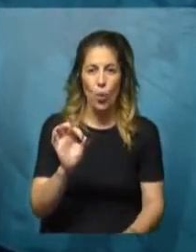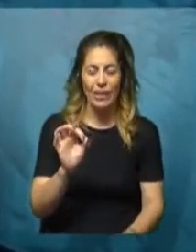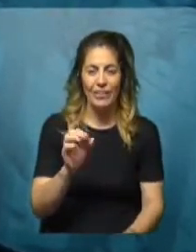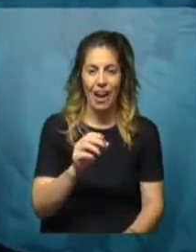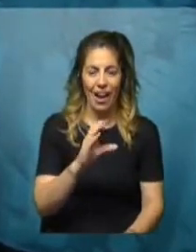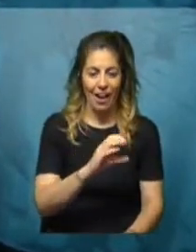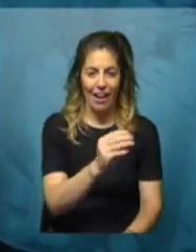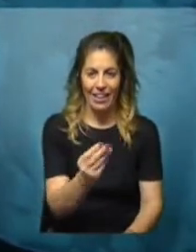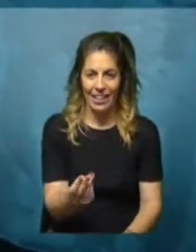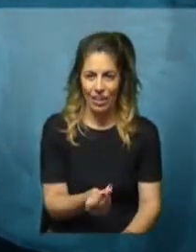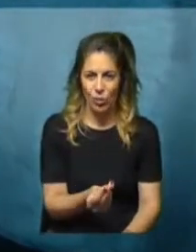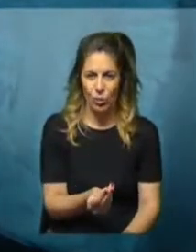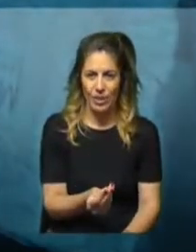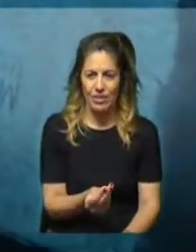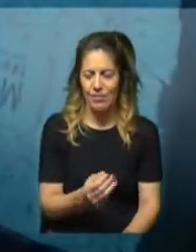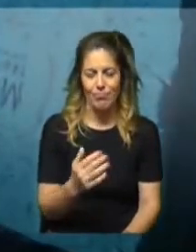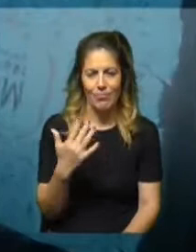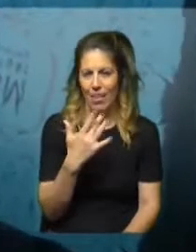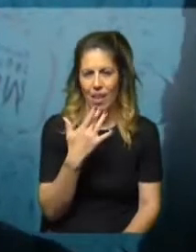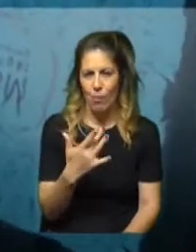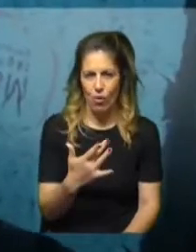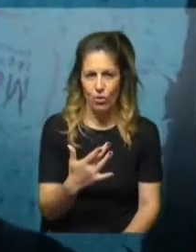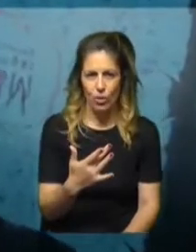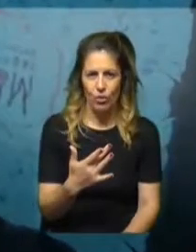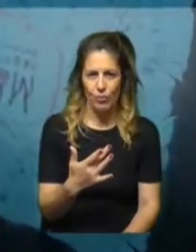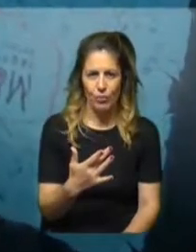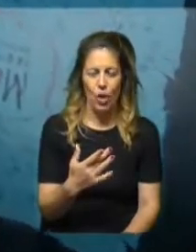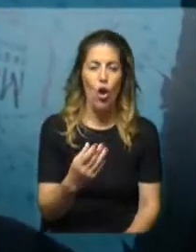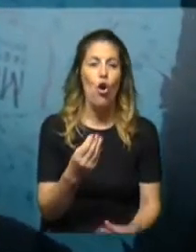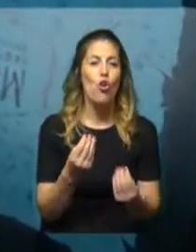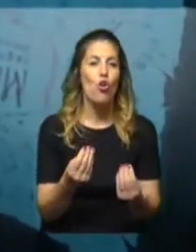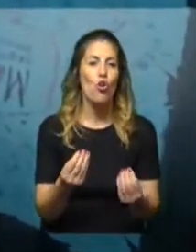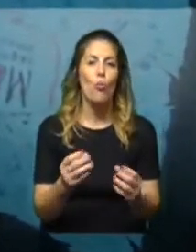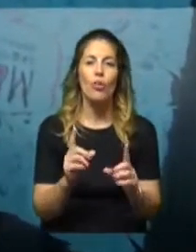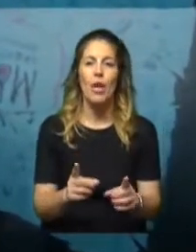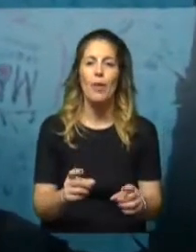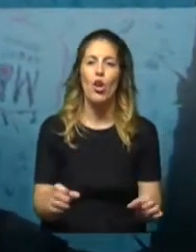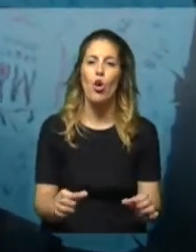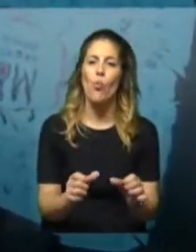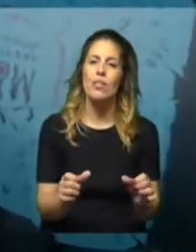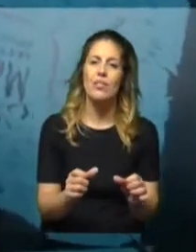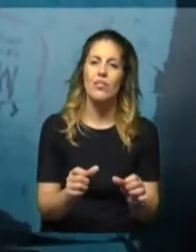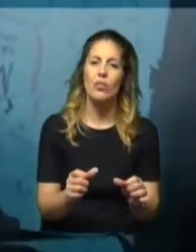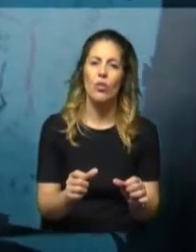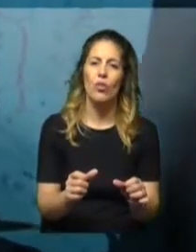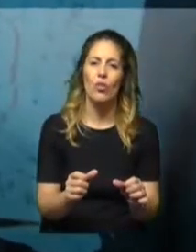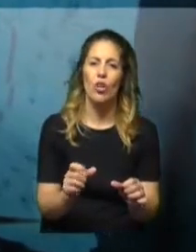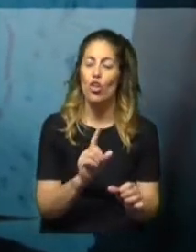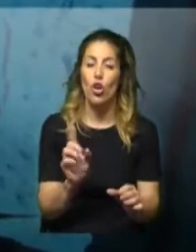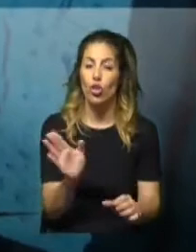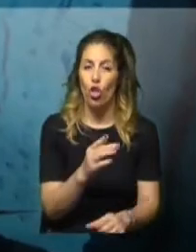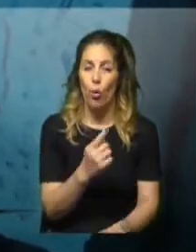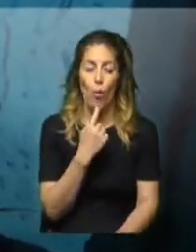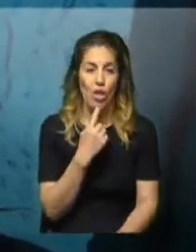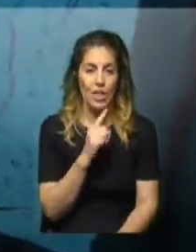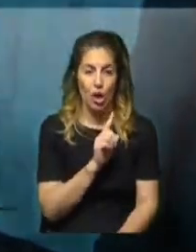que es una belleza este como como como también como es eso de no son todos políticos porque